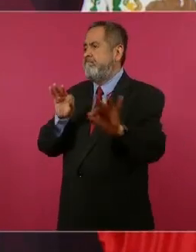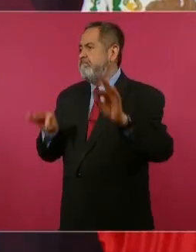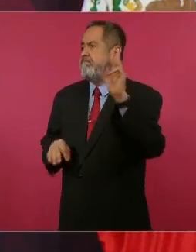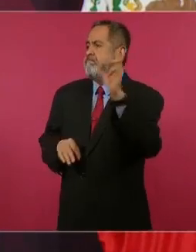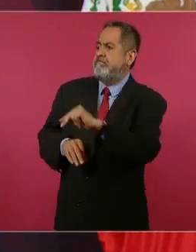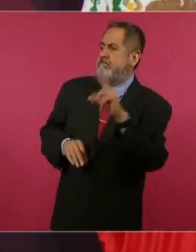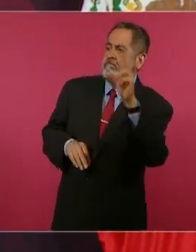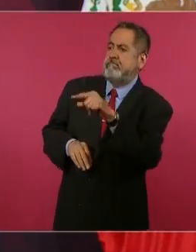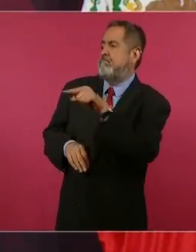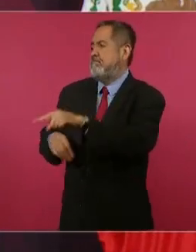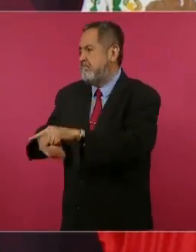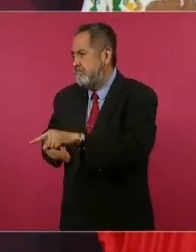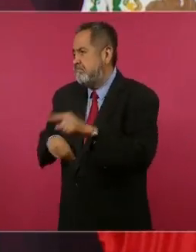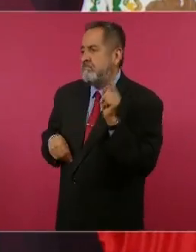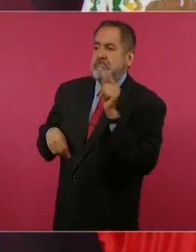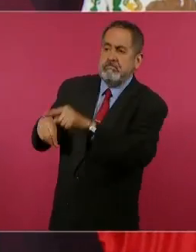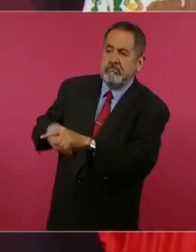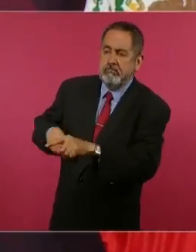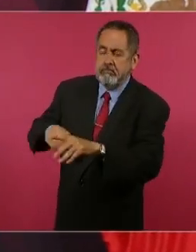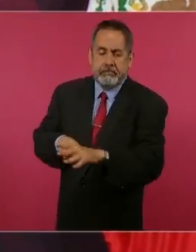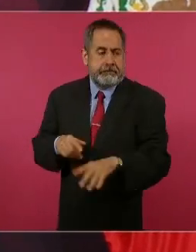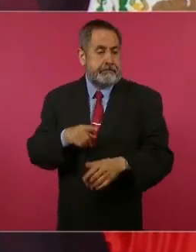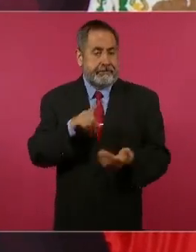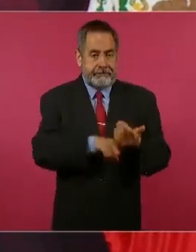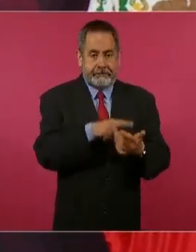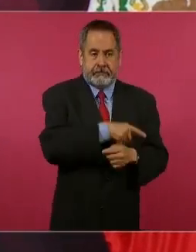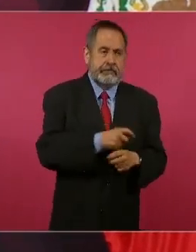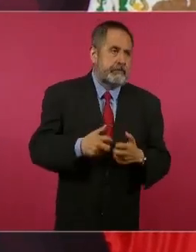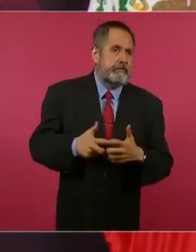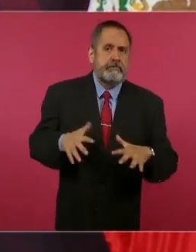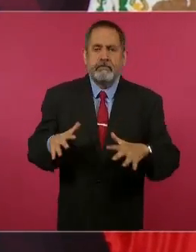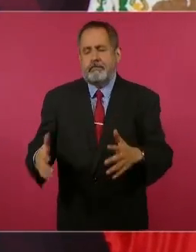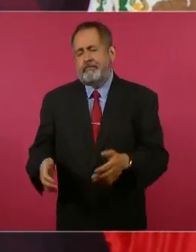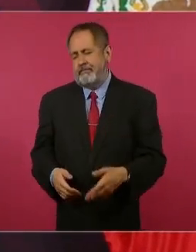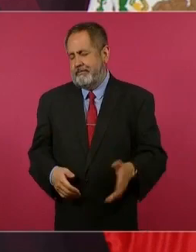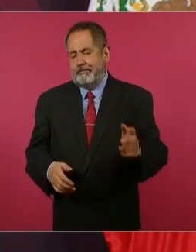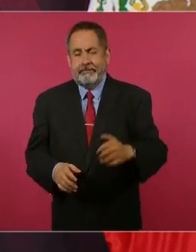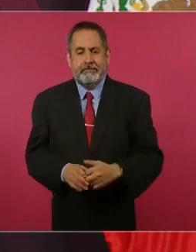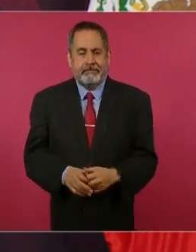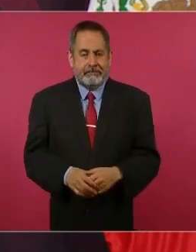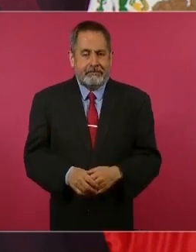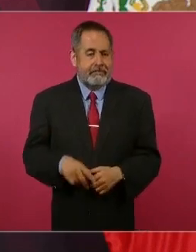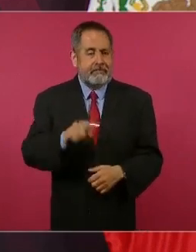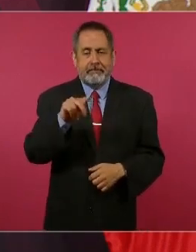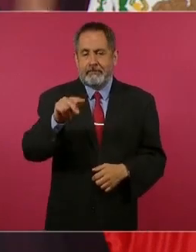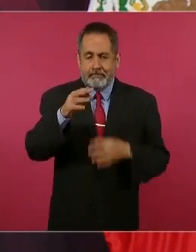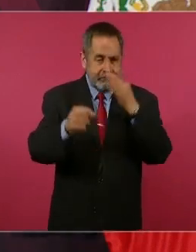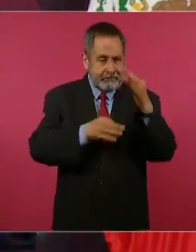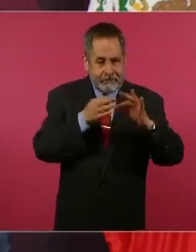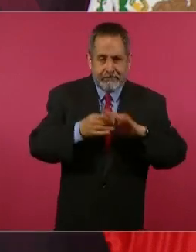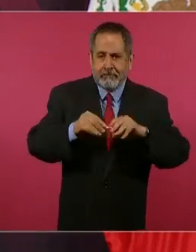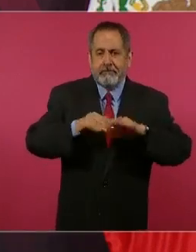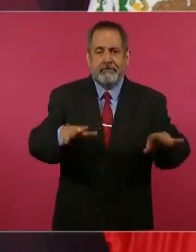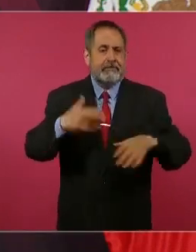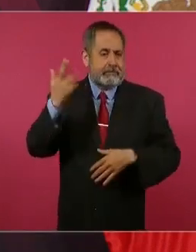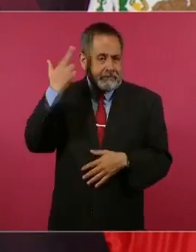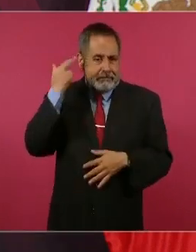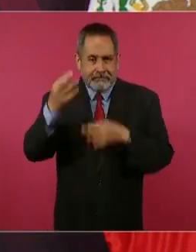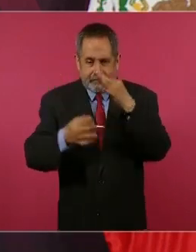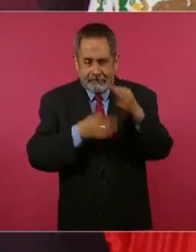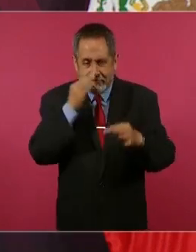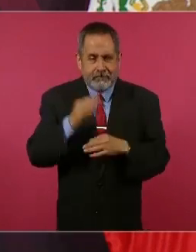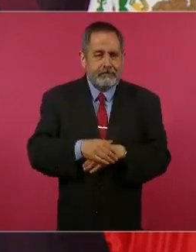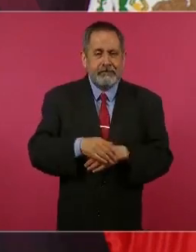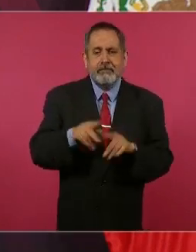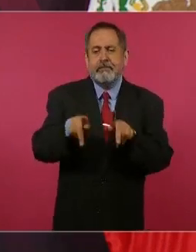ese nerviosismo en la televisión, en la radio, en